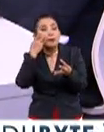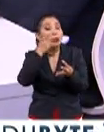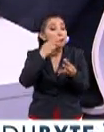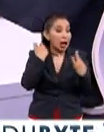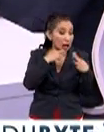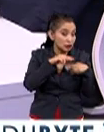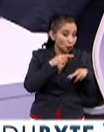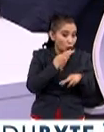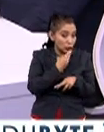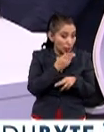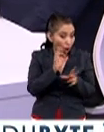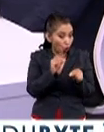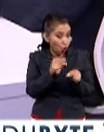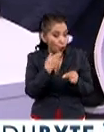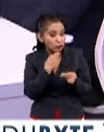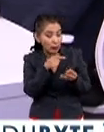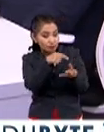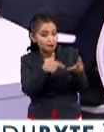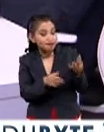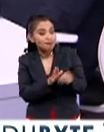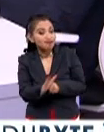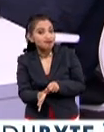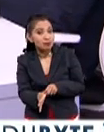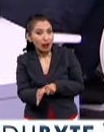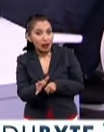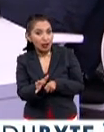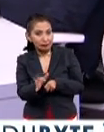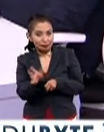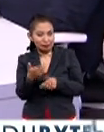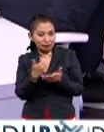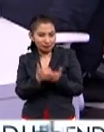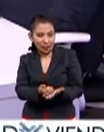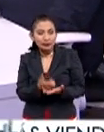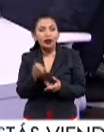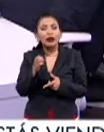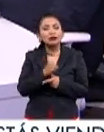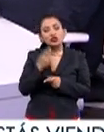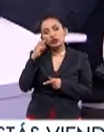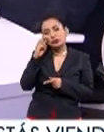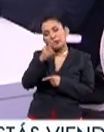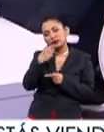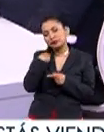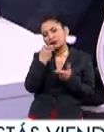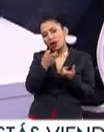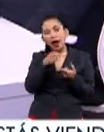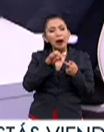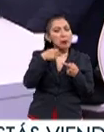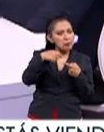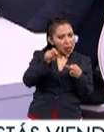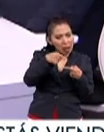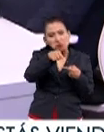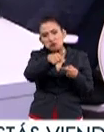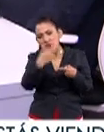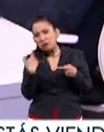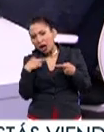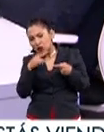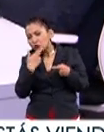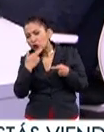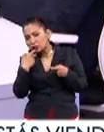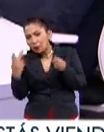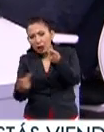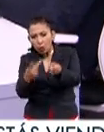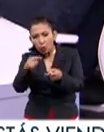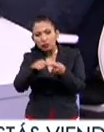quehacer académico, ajá, que ustedes saben que van a funcionar. Sí, pues, ¿no? Y entonces nos fijamos en eso, en cómo se dan esos elementos en las